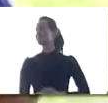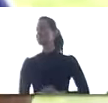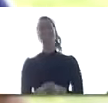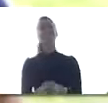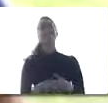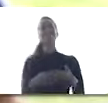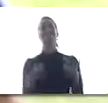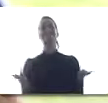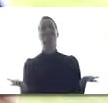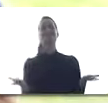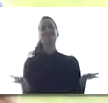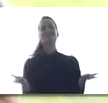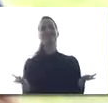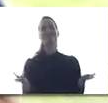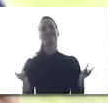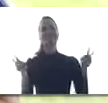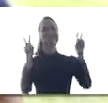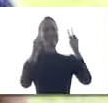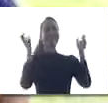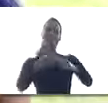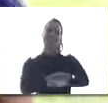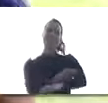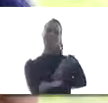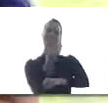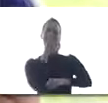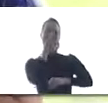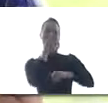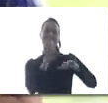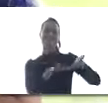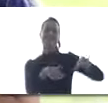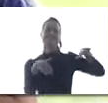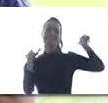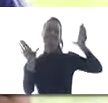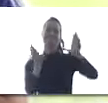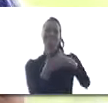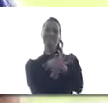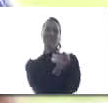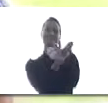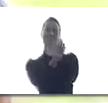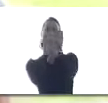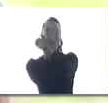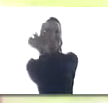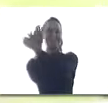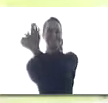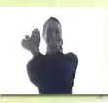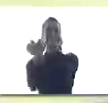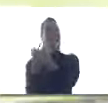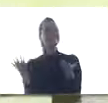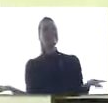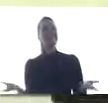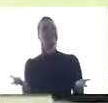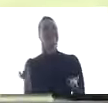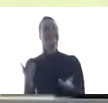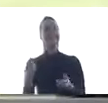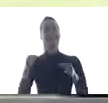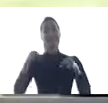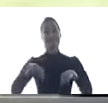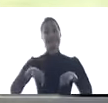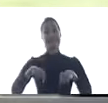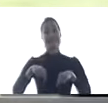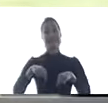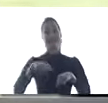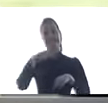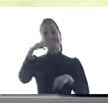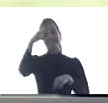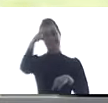El vuelo de las mariposas. Memoria colectiva y paz territorial, zona nororiental,